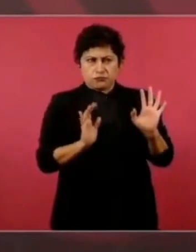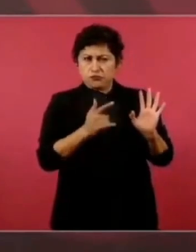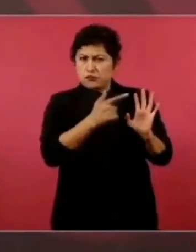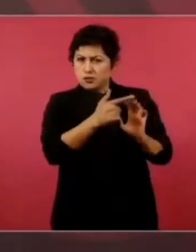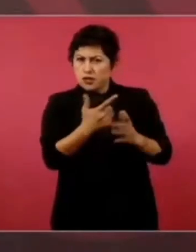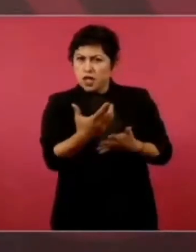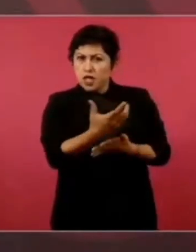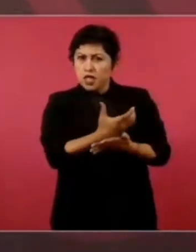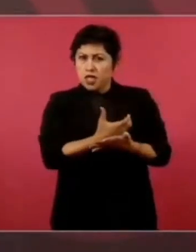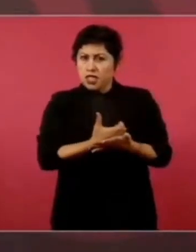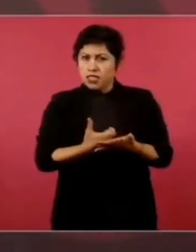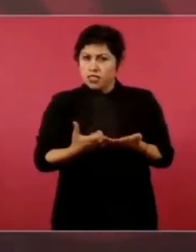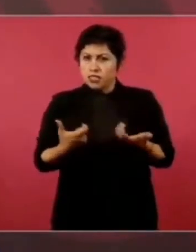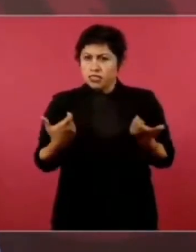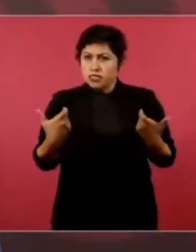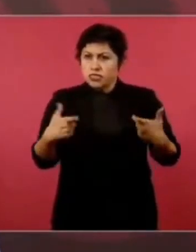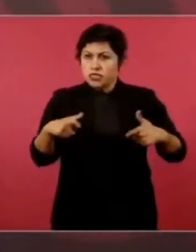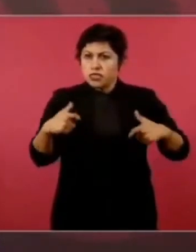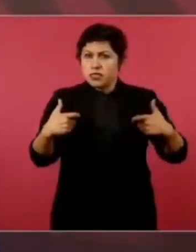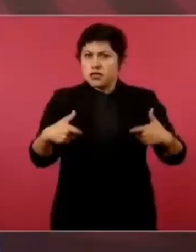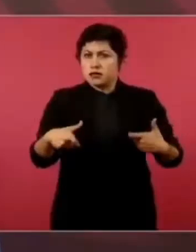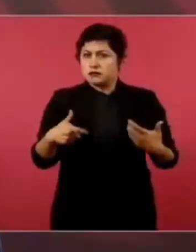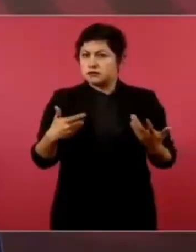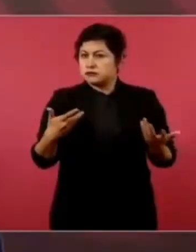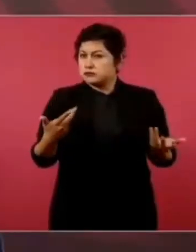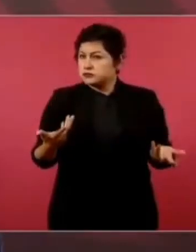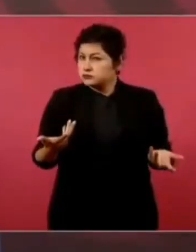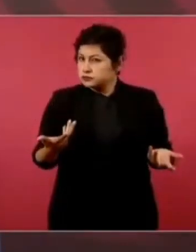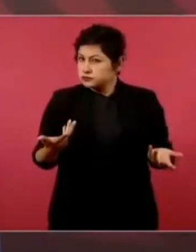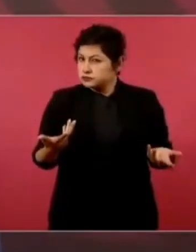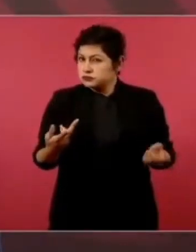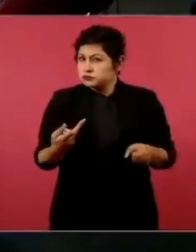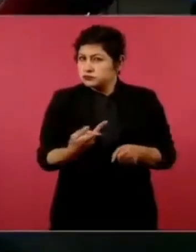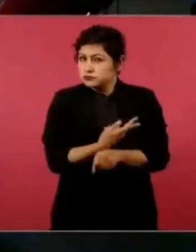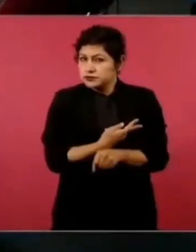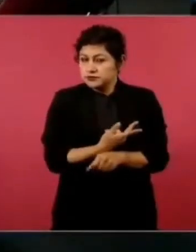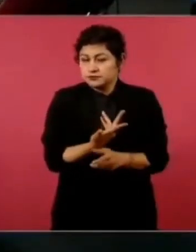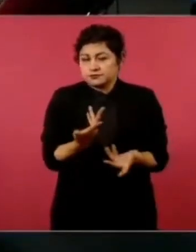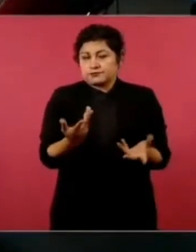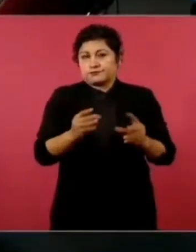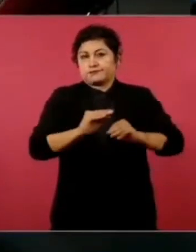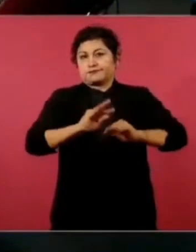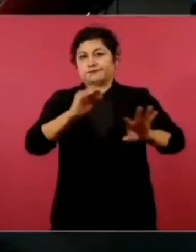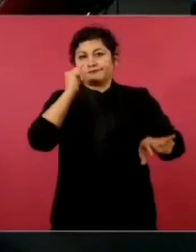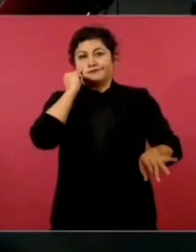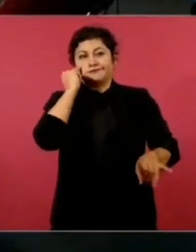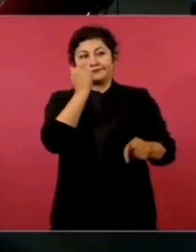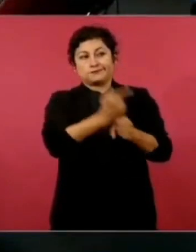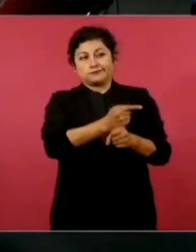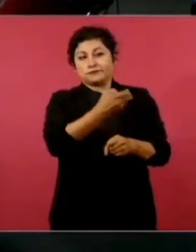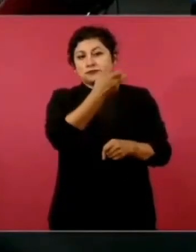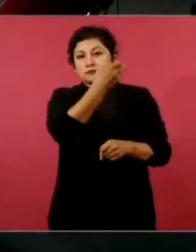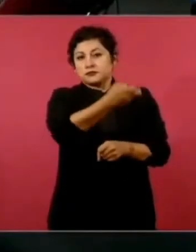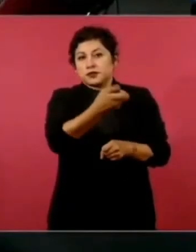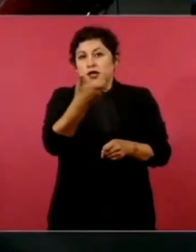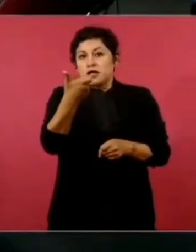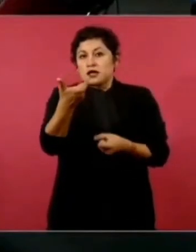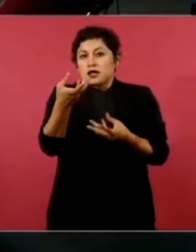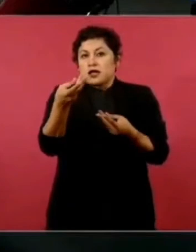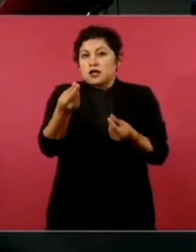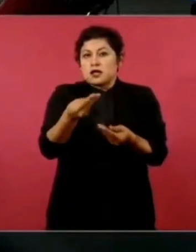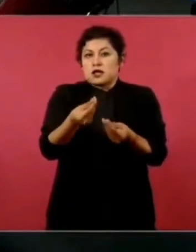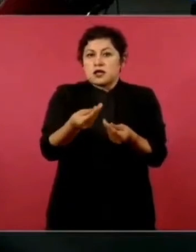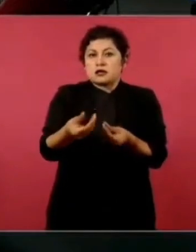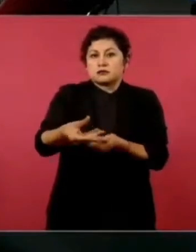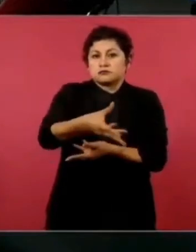ese sentido común, que lavan dinero, que están metidos